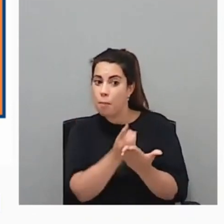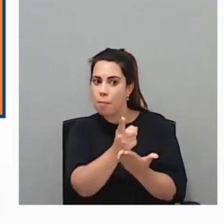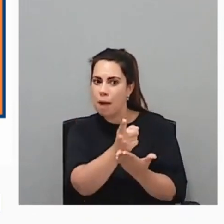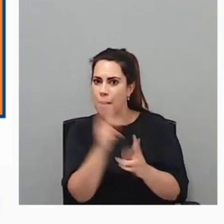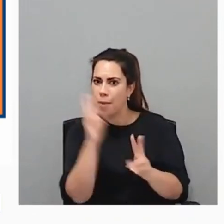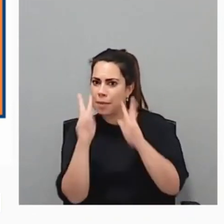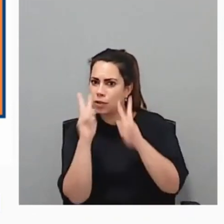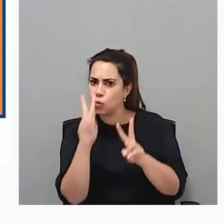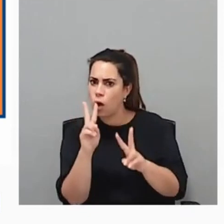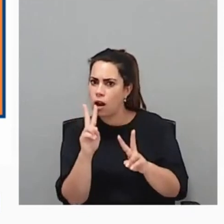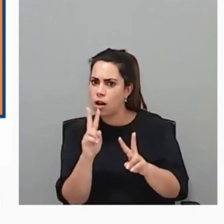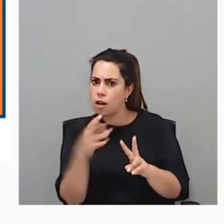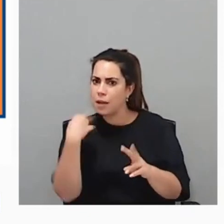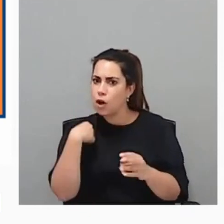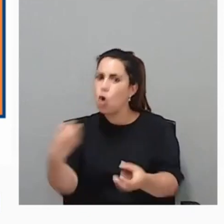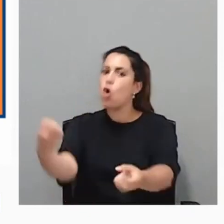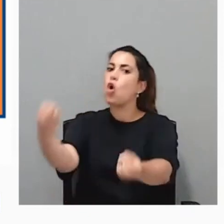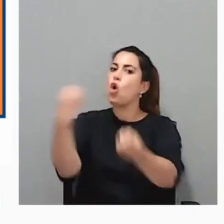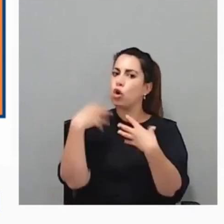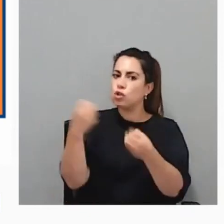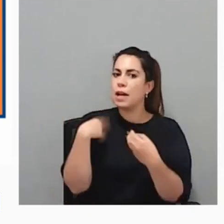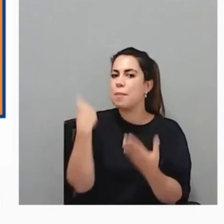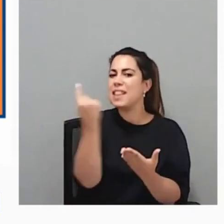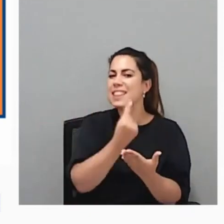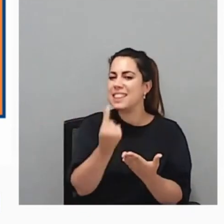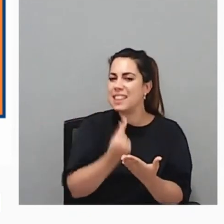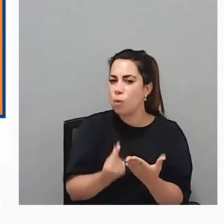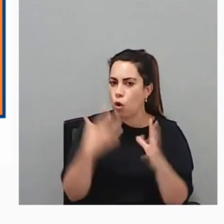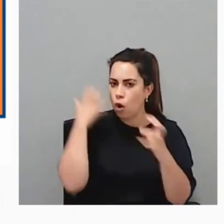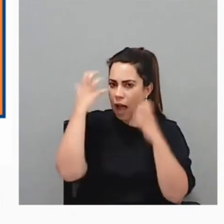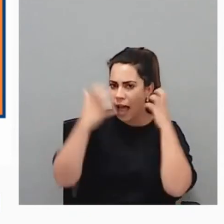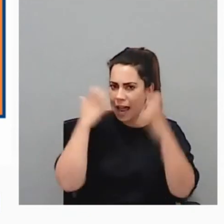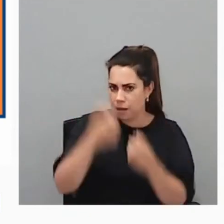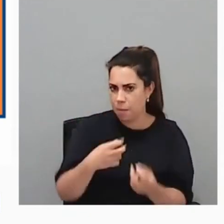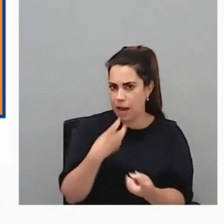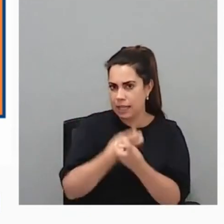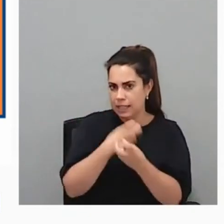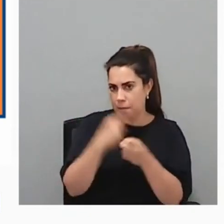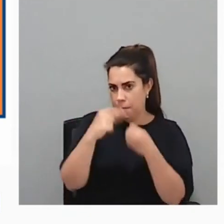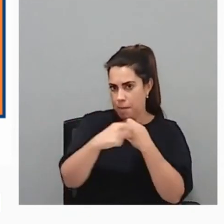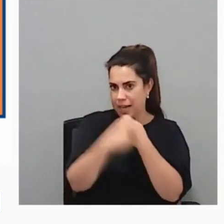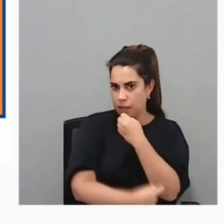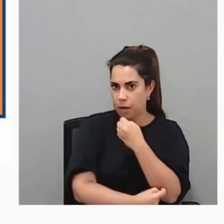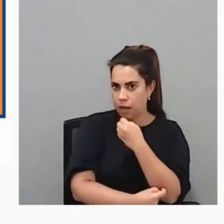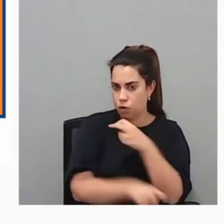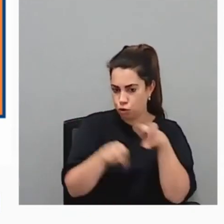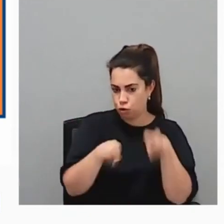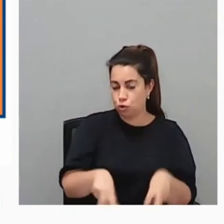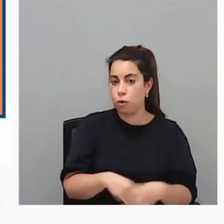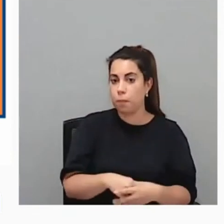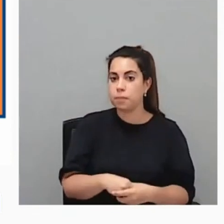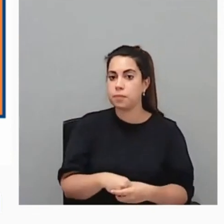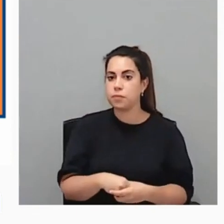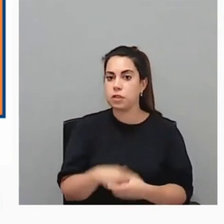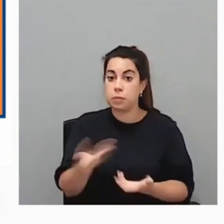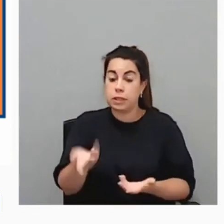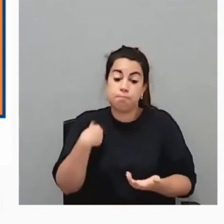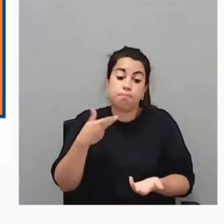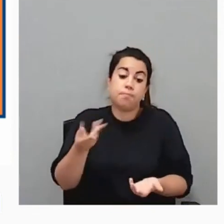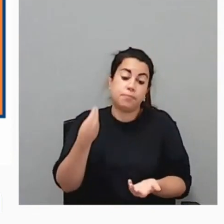invertebrados en un folio dibujándolo, ¿vale? En vez de con preguntas-respuestas. Y este niño en concreto, pues que tenía un diagnóstico de